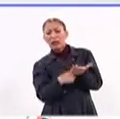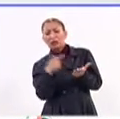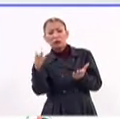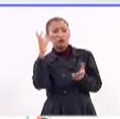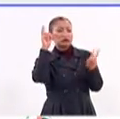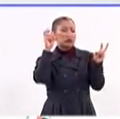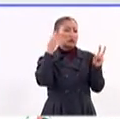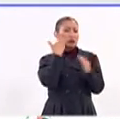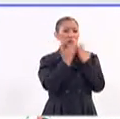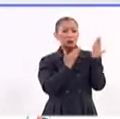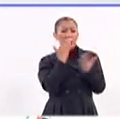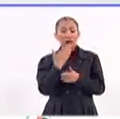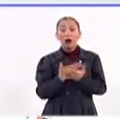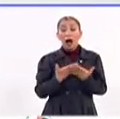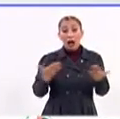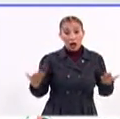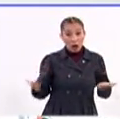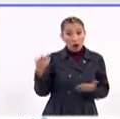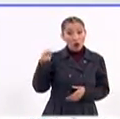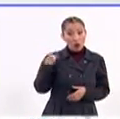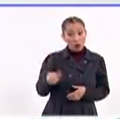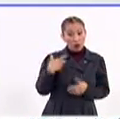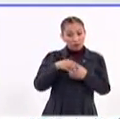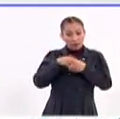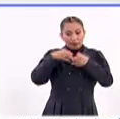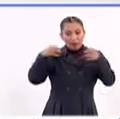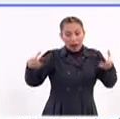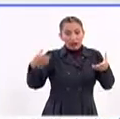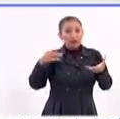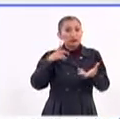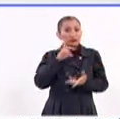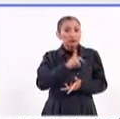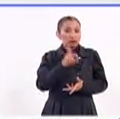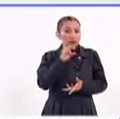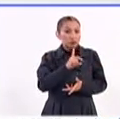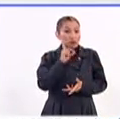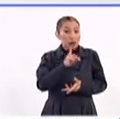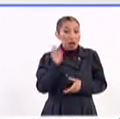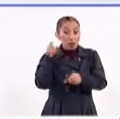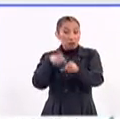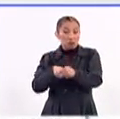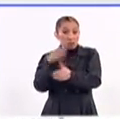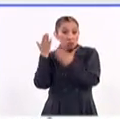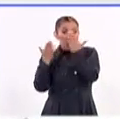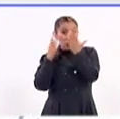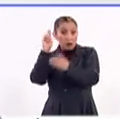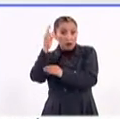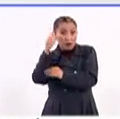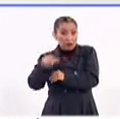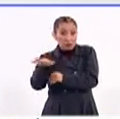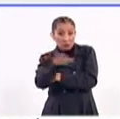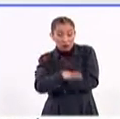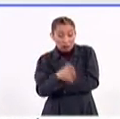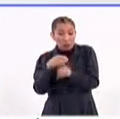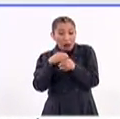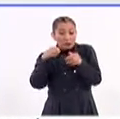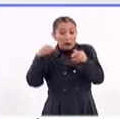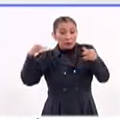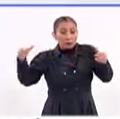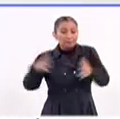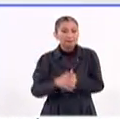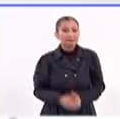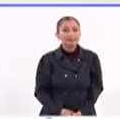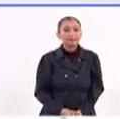en esta área. Sin embargo, ahora el crecimiento en la matrícula de mujeres en la universidad ha crecido de